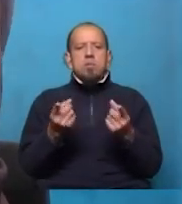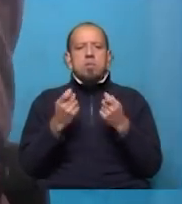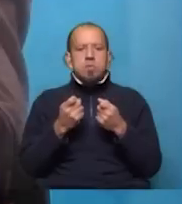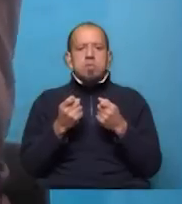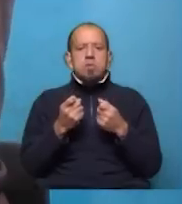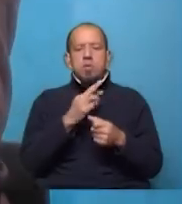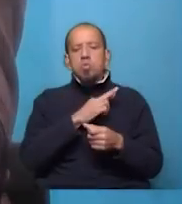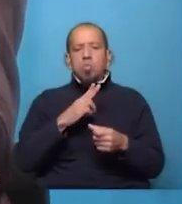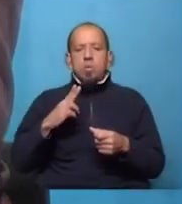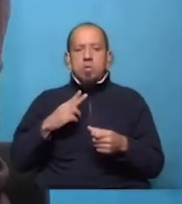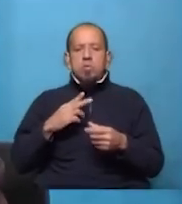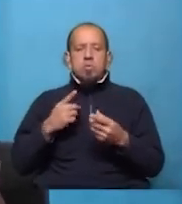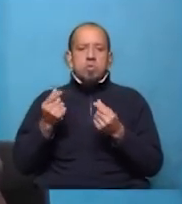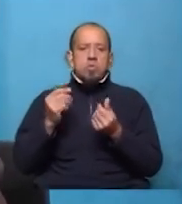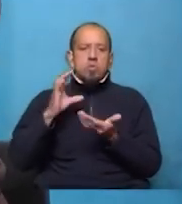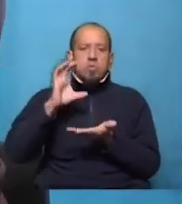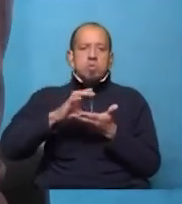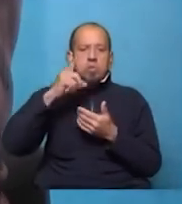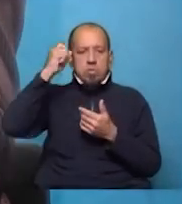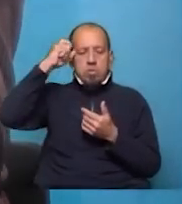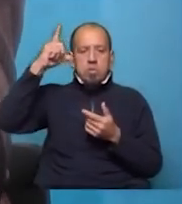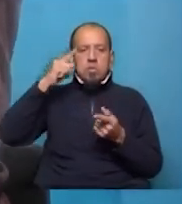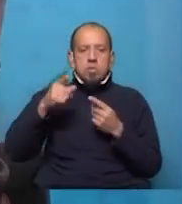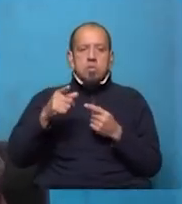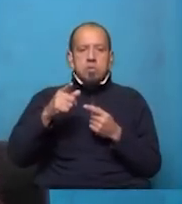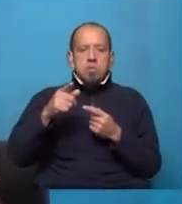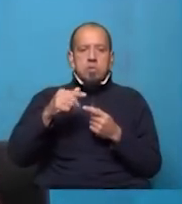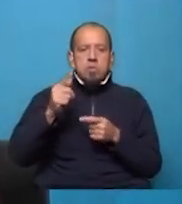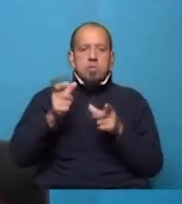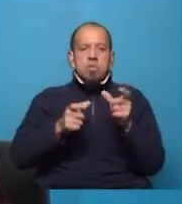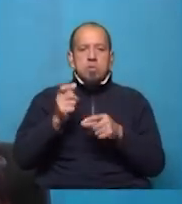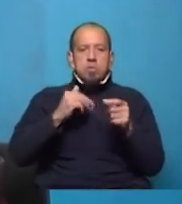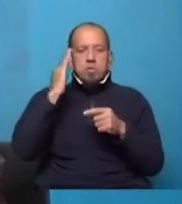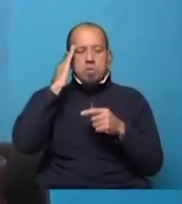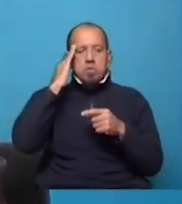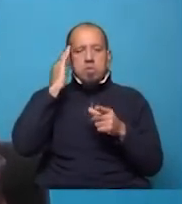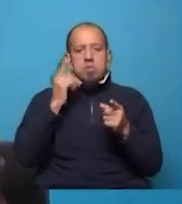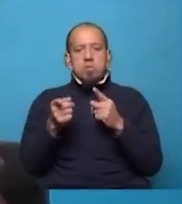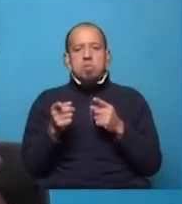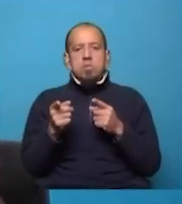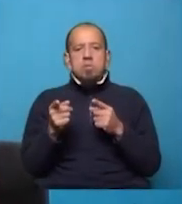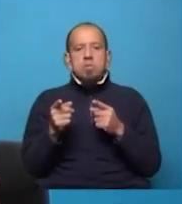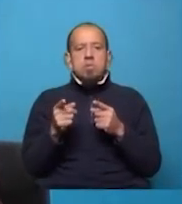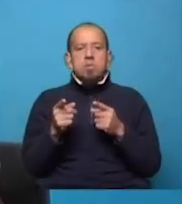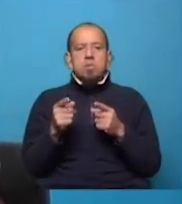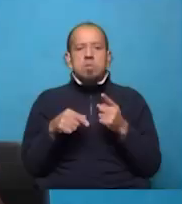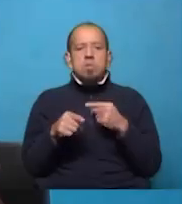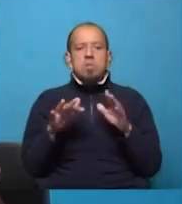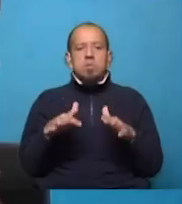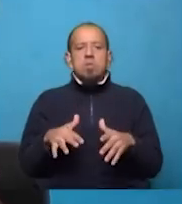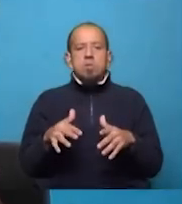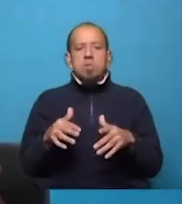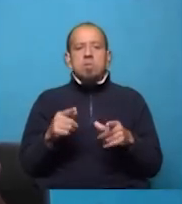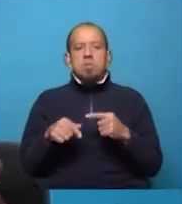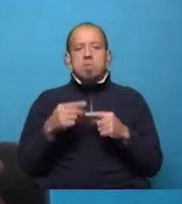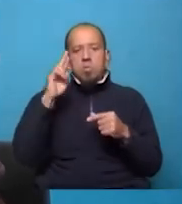recursos humanos de recursos económicos y de capacitación de gente que esté capacitada para poder ir detrás de esos componentes que pasa con eso